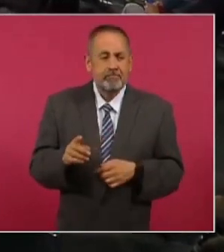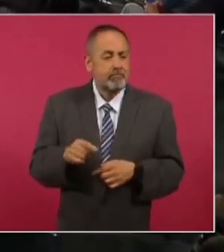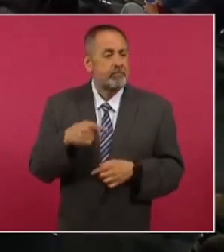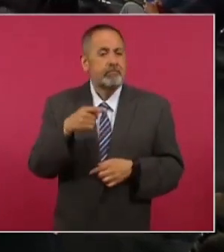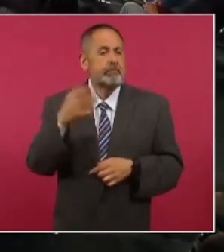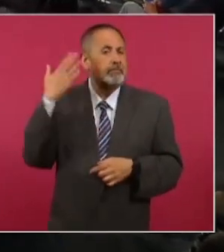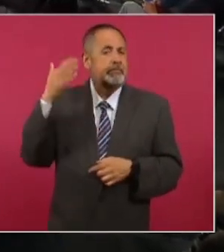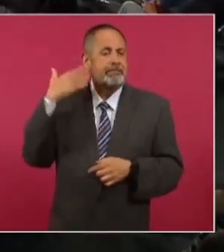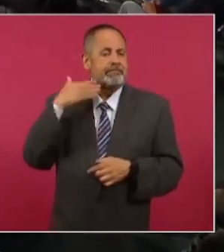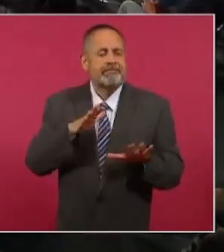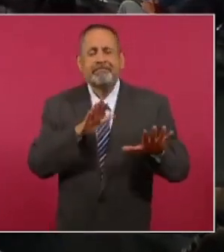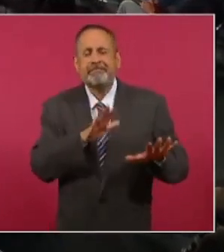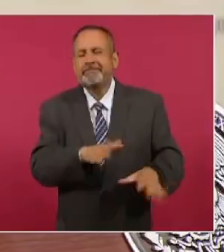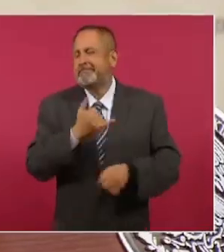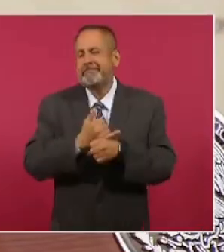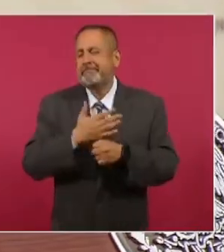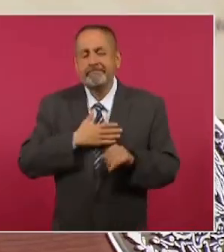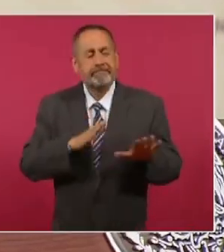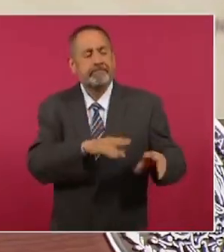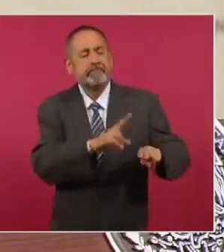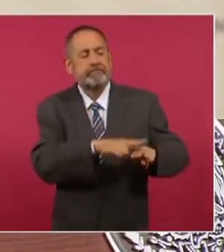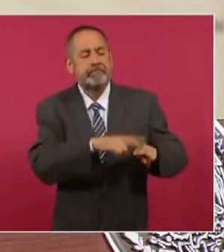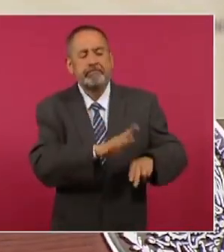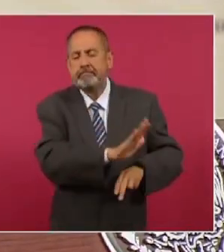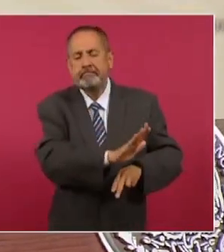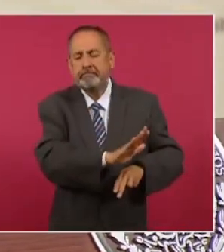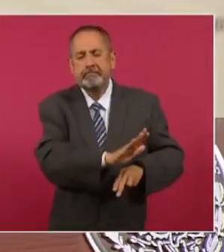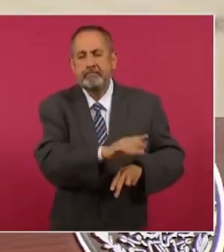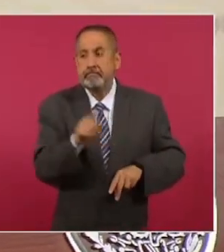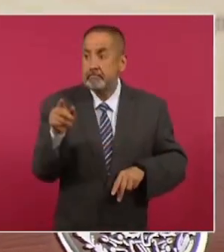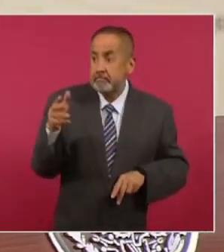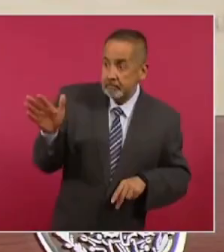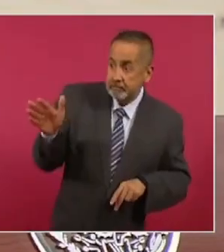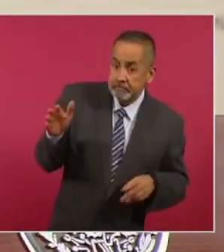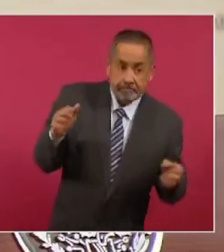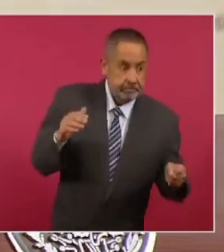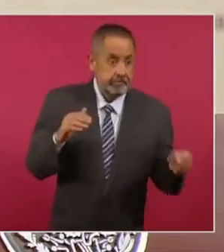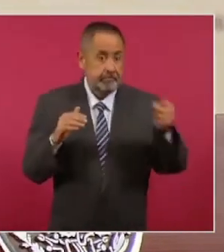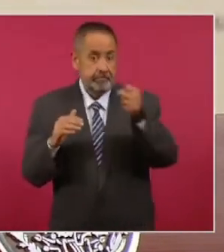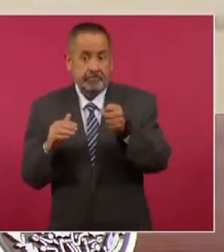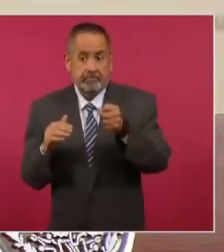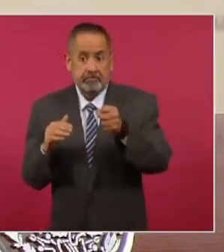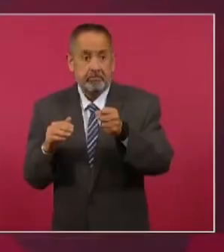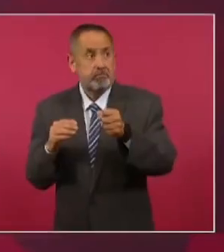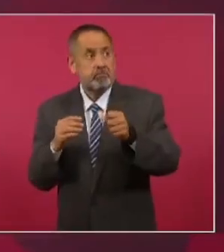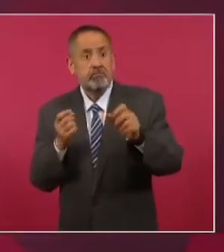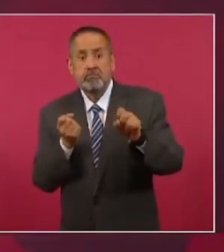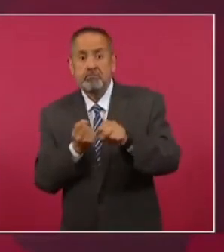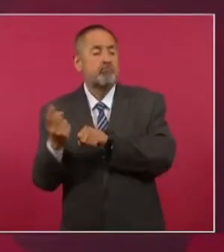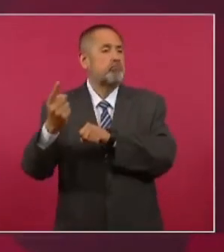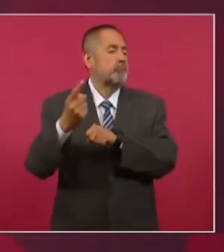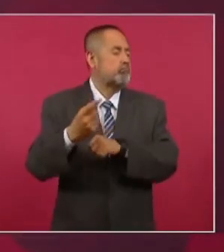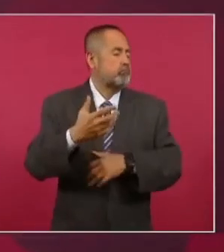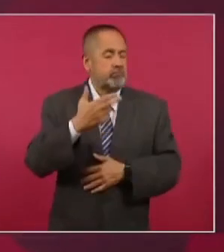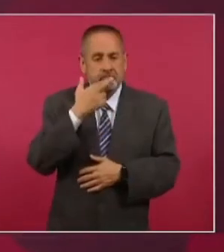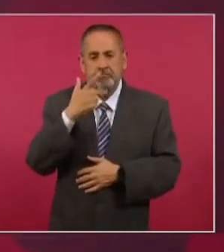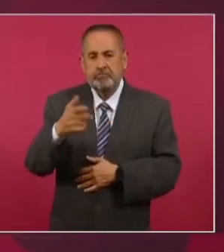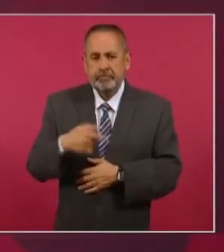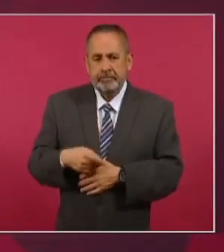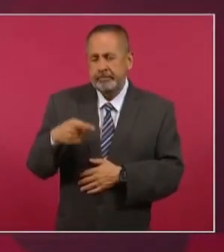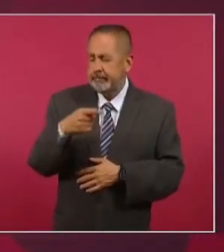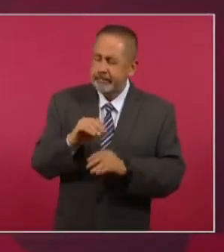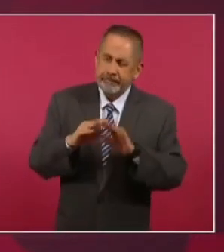relegado y es como el Soto claro